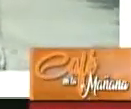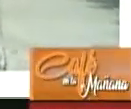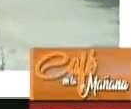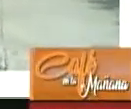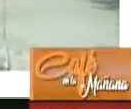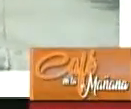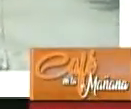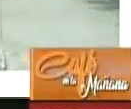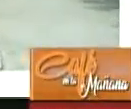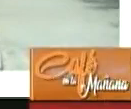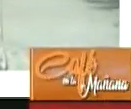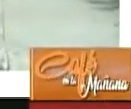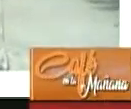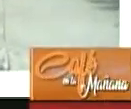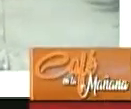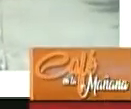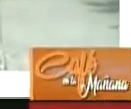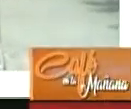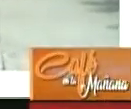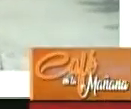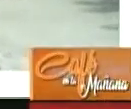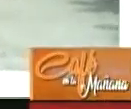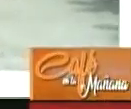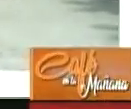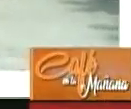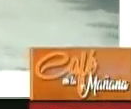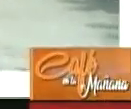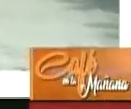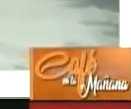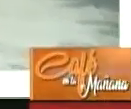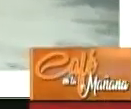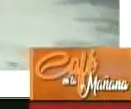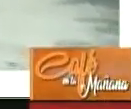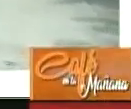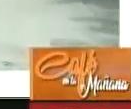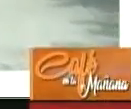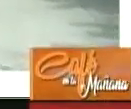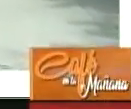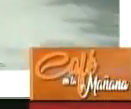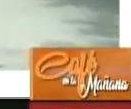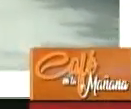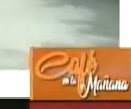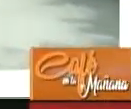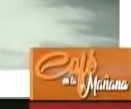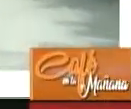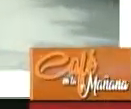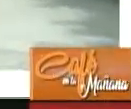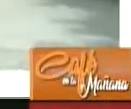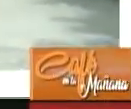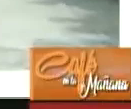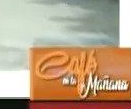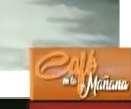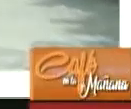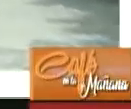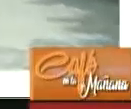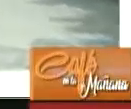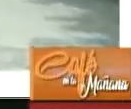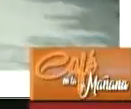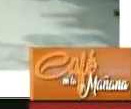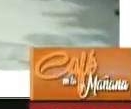información que nos entrega el jurado calificador de este primer Festival de Pesebres, integrado por el padre Numa